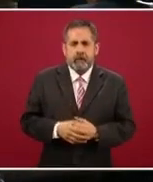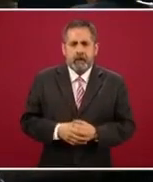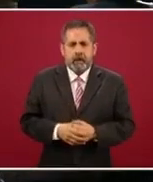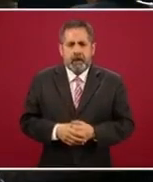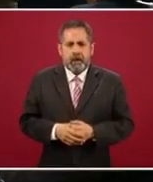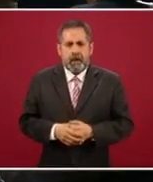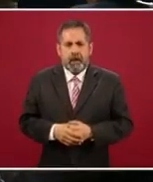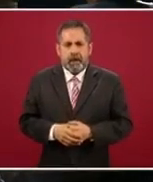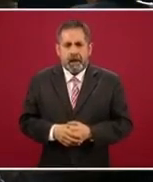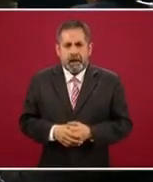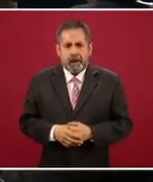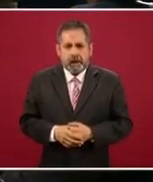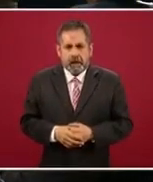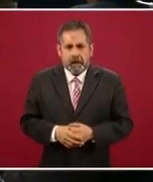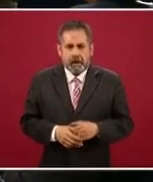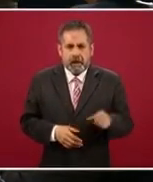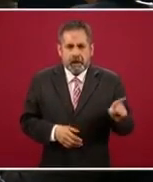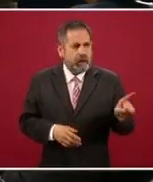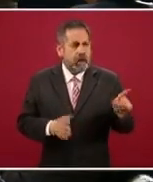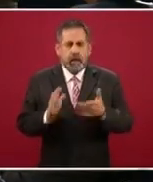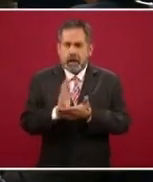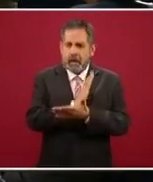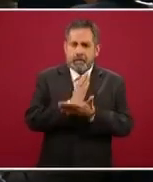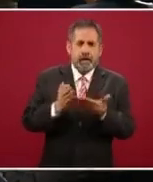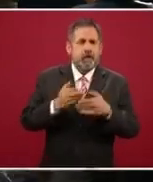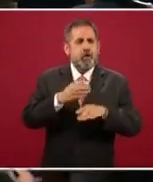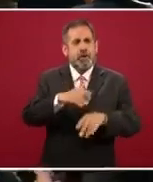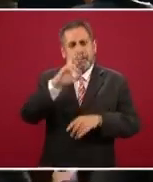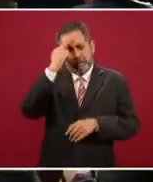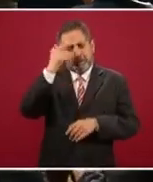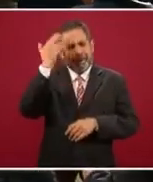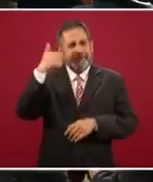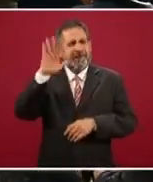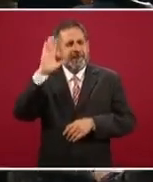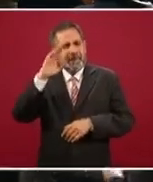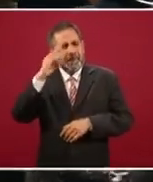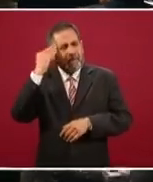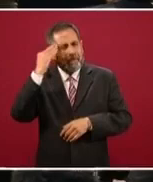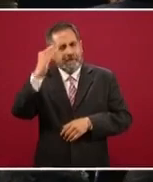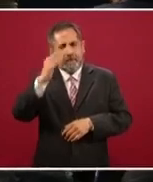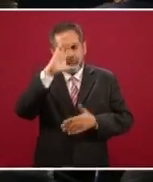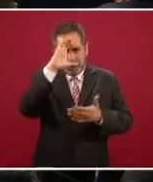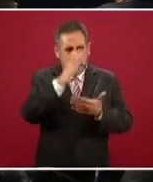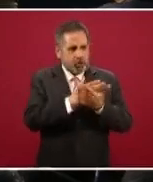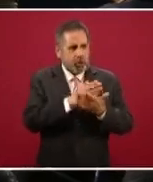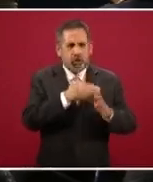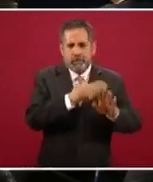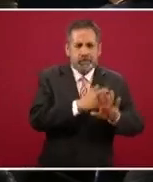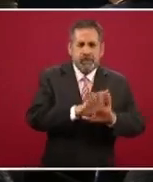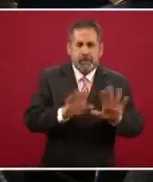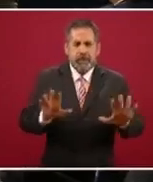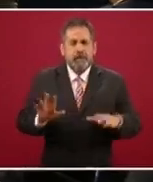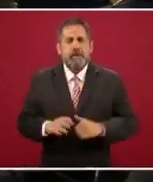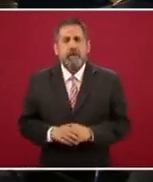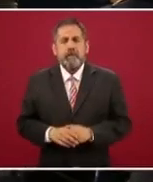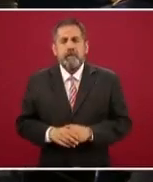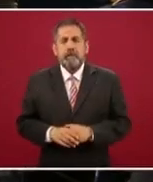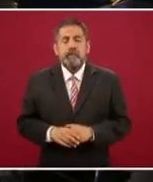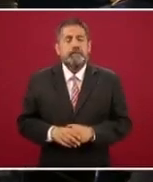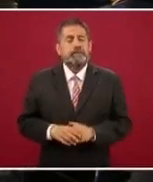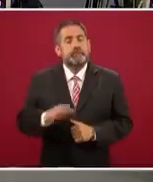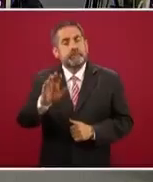vamos nada a presentar. No tiene nada que ver con la Santa Inquisición, sí. Esto es. No. Pero que no se vaya. No, perfecto, sí. Lo que pasa es